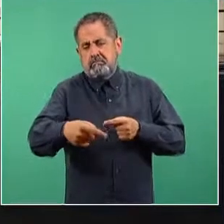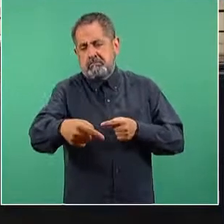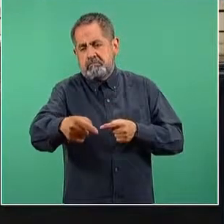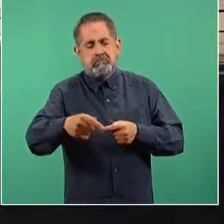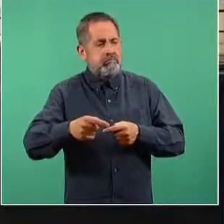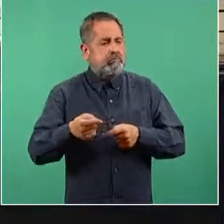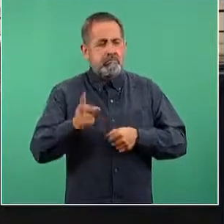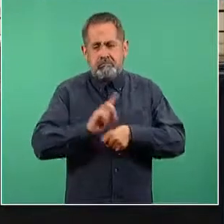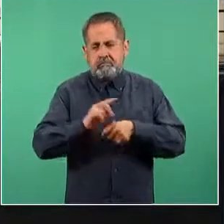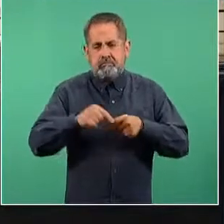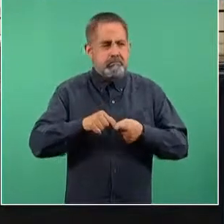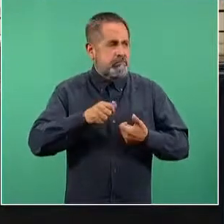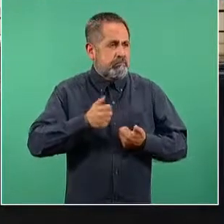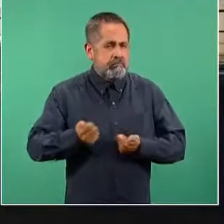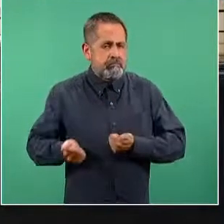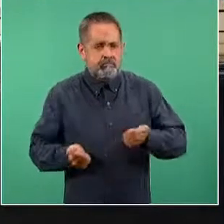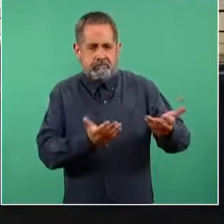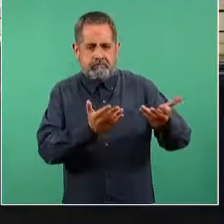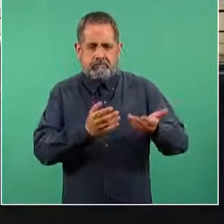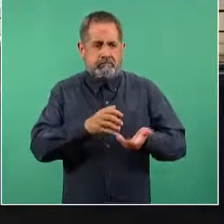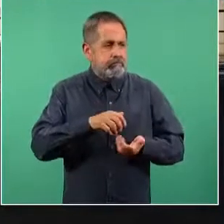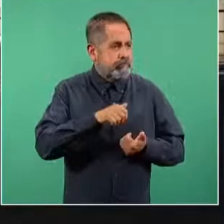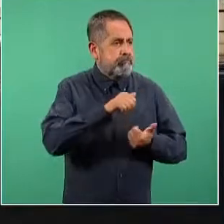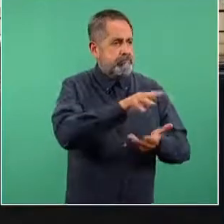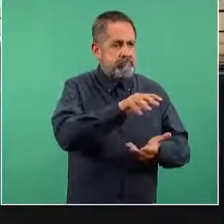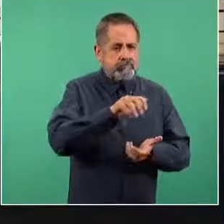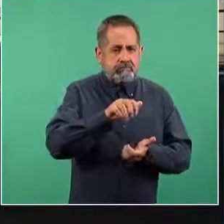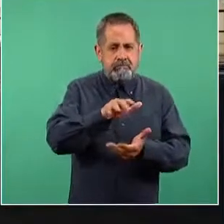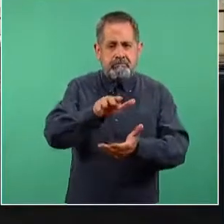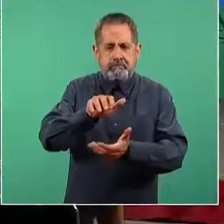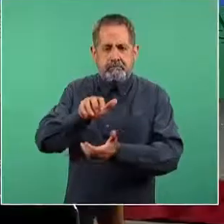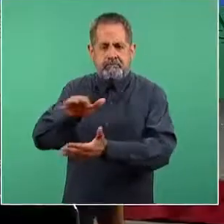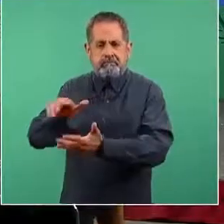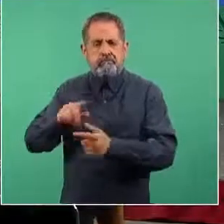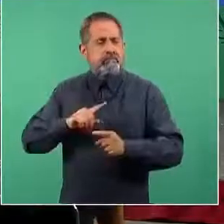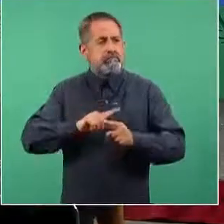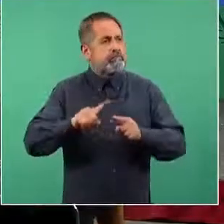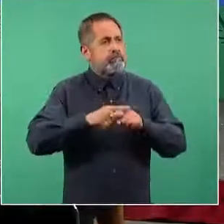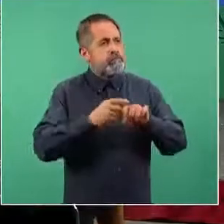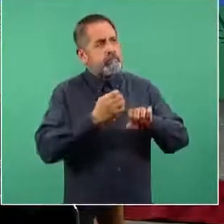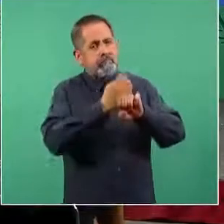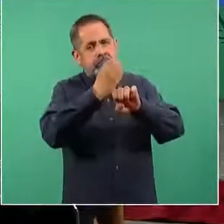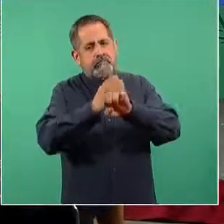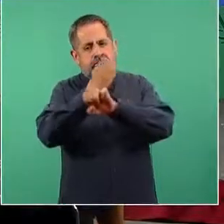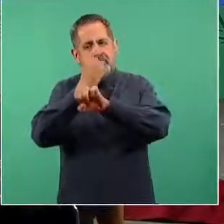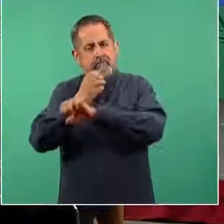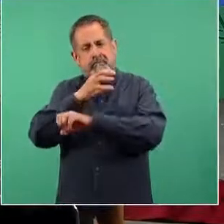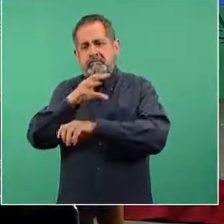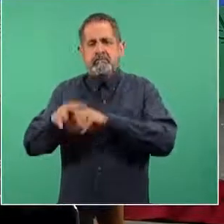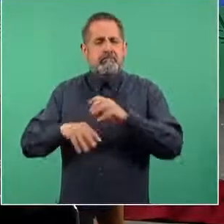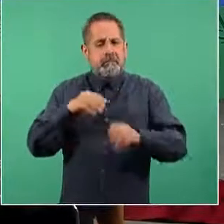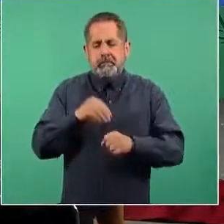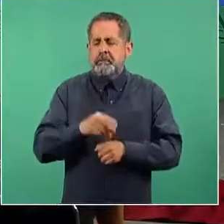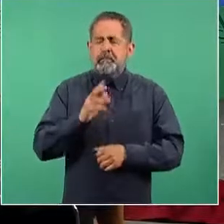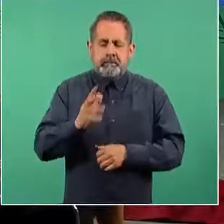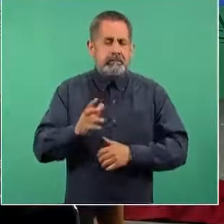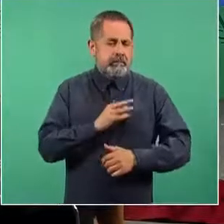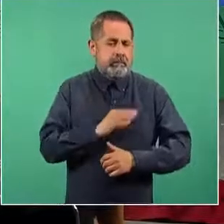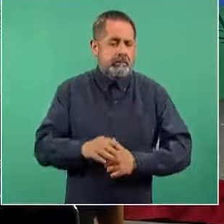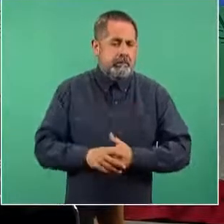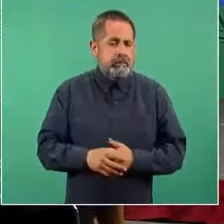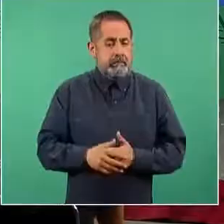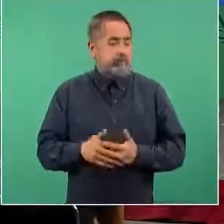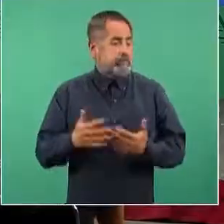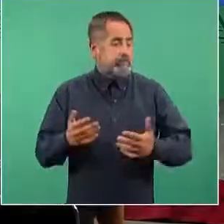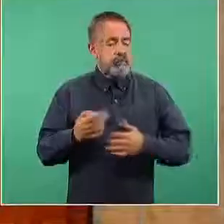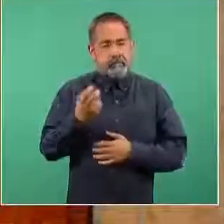ya también distribuidas para efectos de las dosis que corresponda en cada una de las entidades federativas, y de